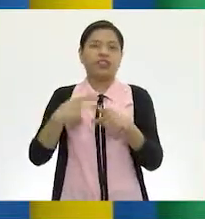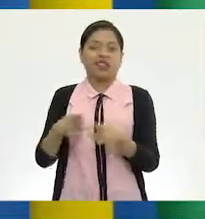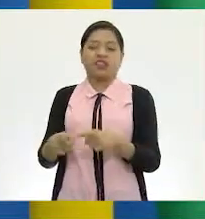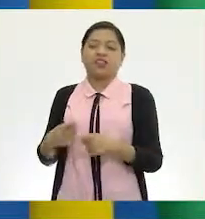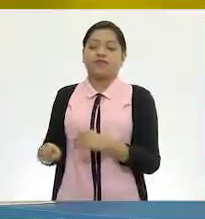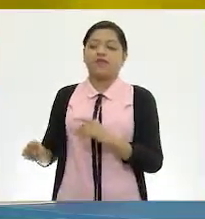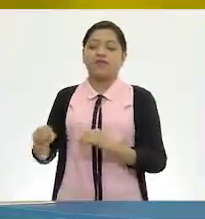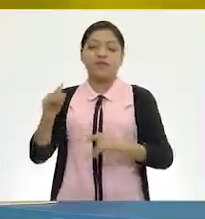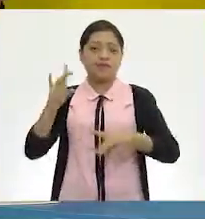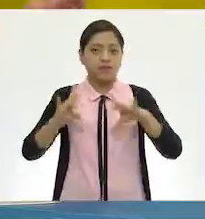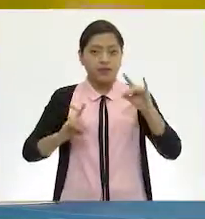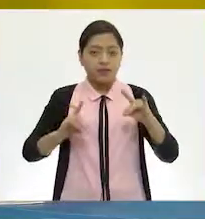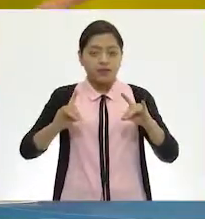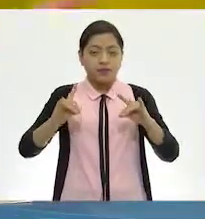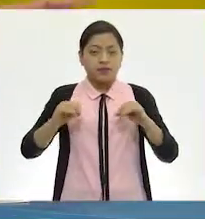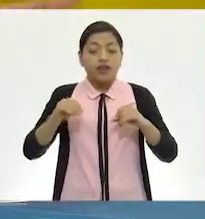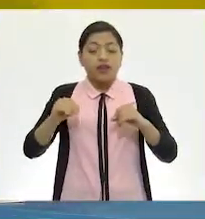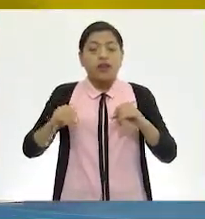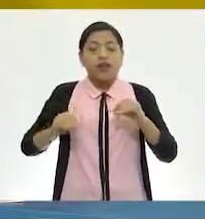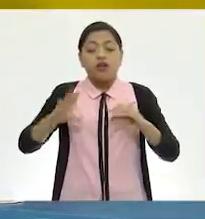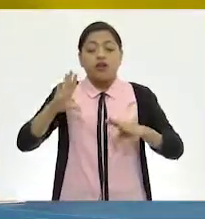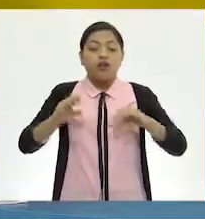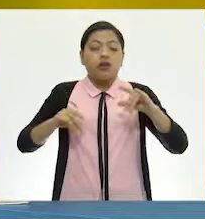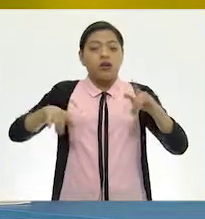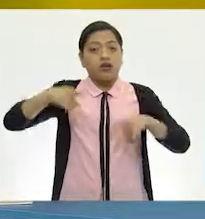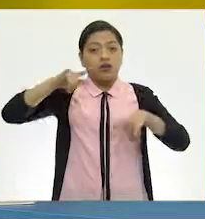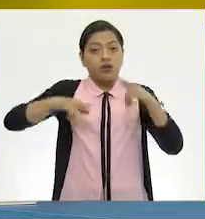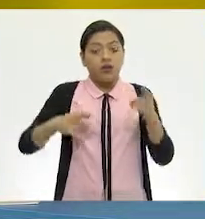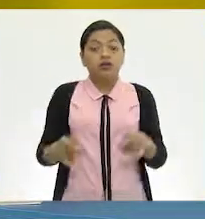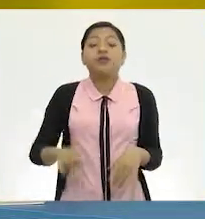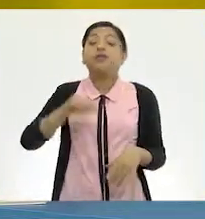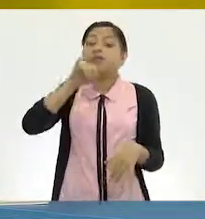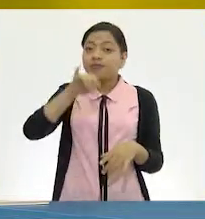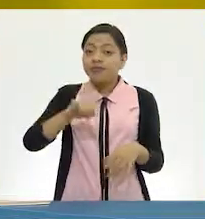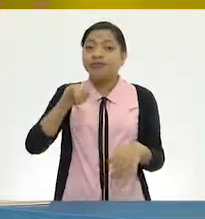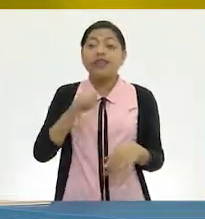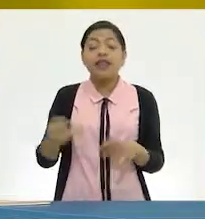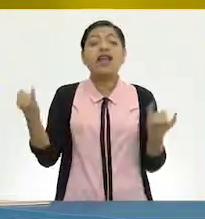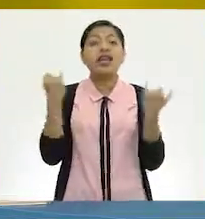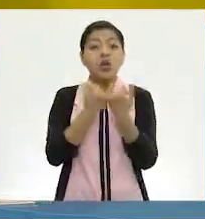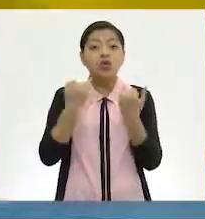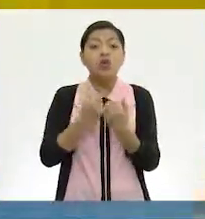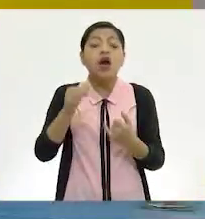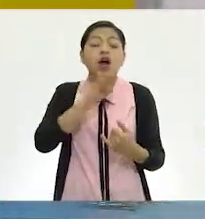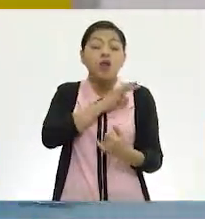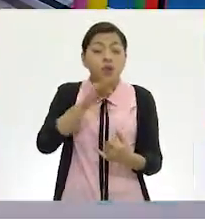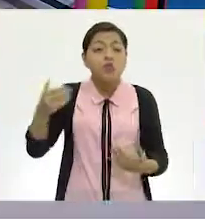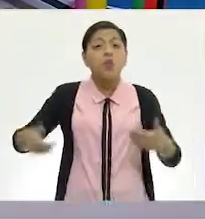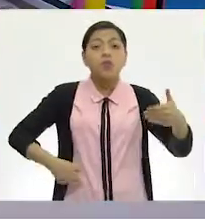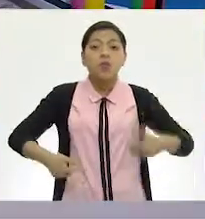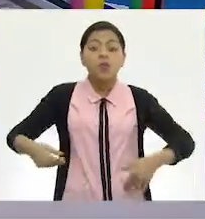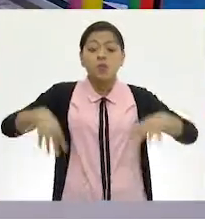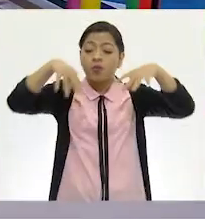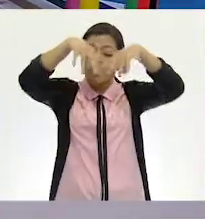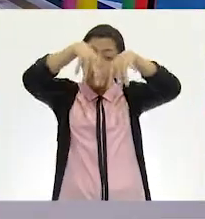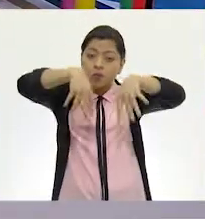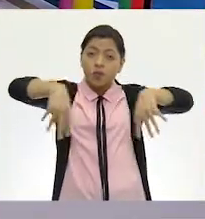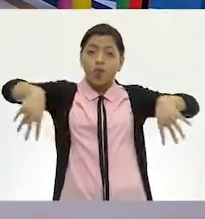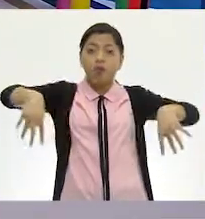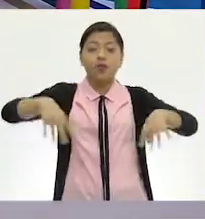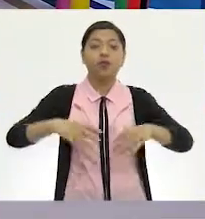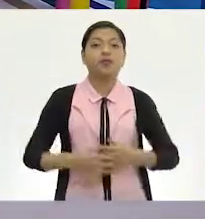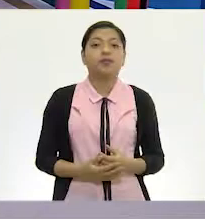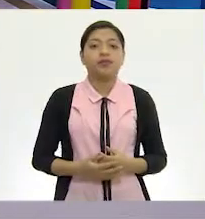una cualquier sesión de cosa sí, ya la habíamos hecho, María, muy bien. Sí. Y también podemos hacer un teatrino, como ahorita, así con la mesa, nos podemos transformar rápidamente